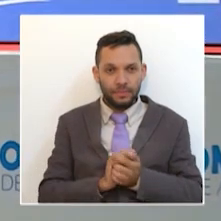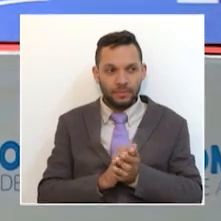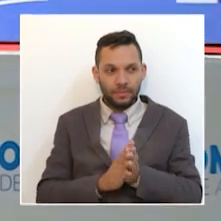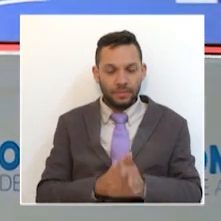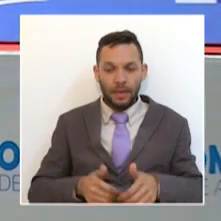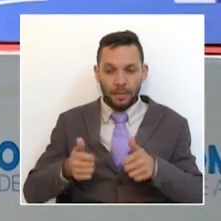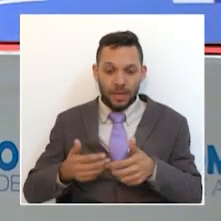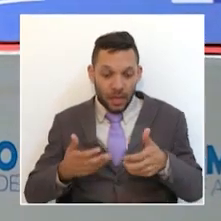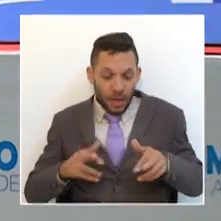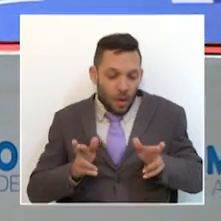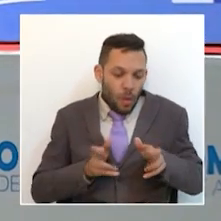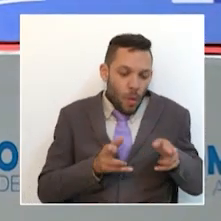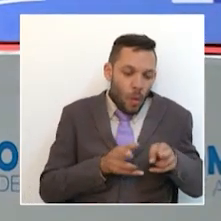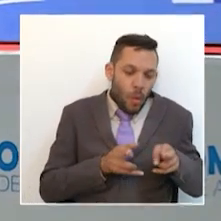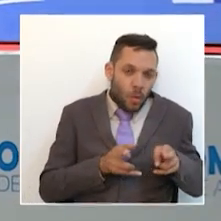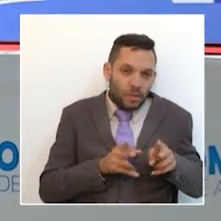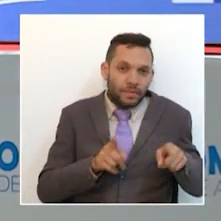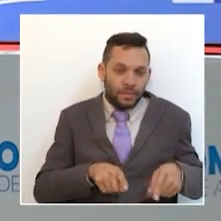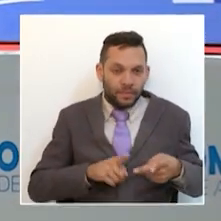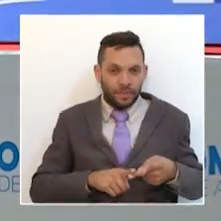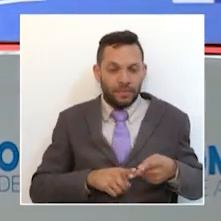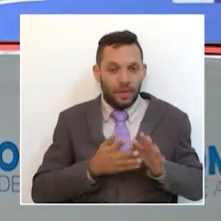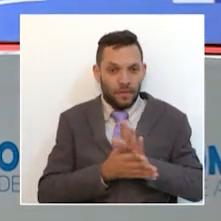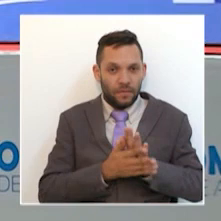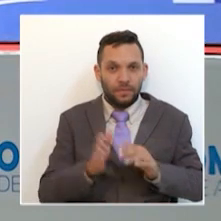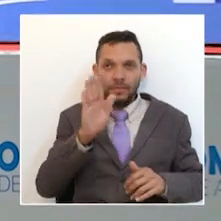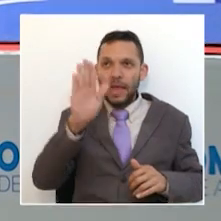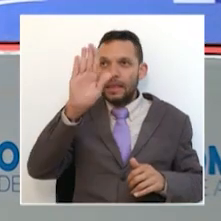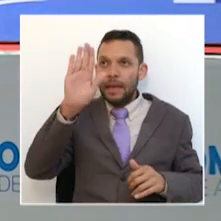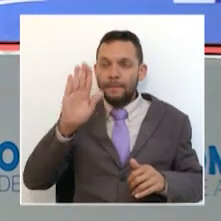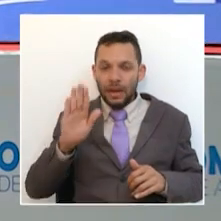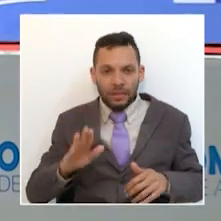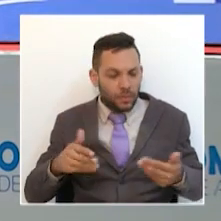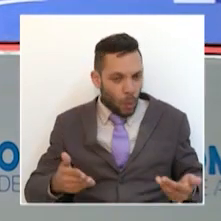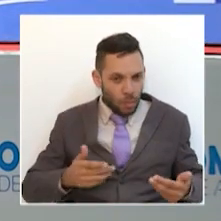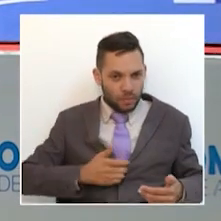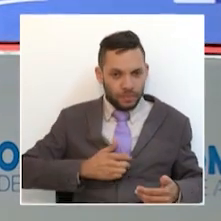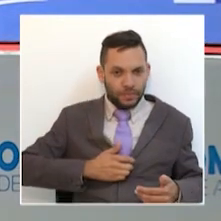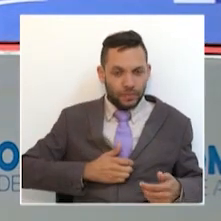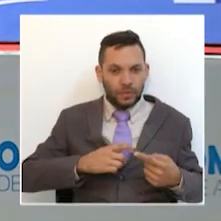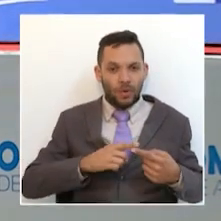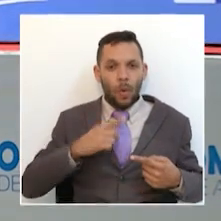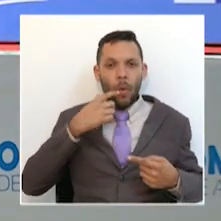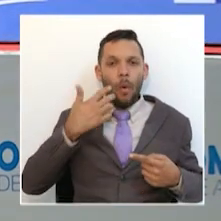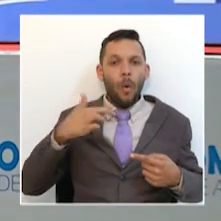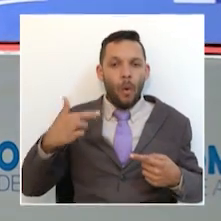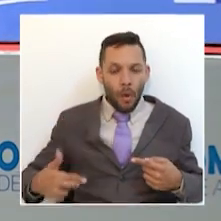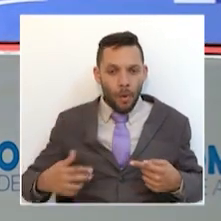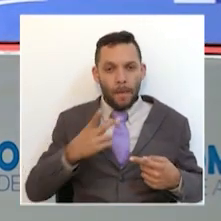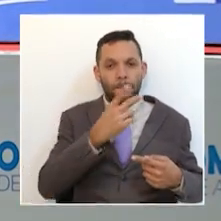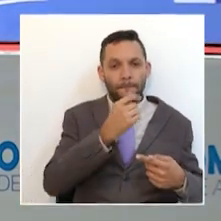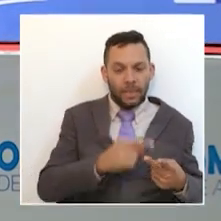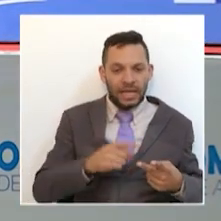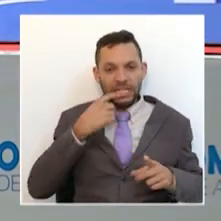Voy a tratar de resumir un poquitico lo que han sido las medallas para los departamentos de nuestro eje cafetero en el día de hoy. Oro, plata y bronce en el ciclomontañismo para